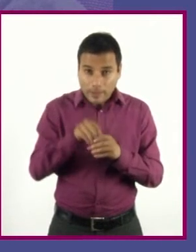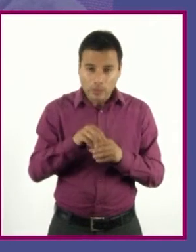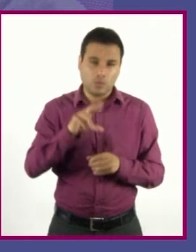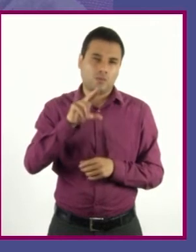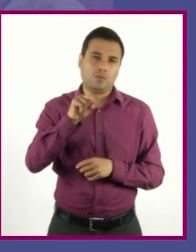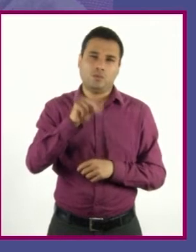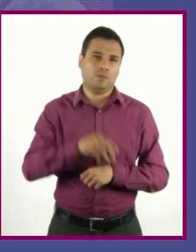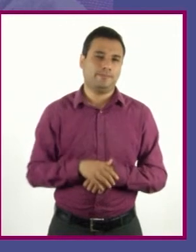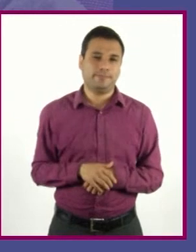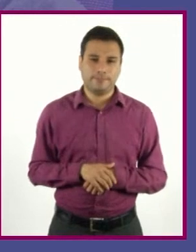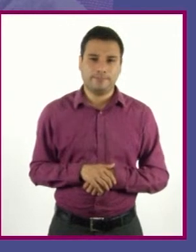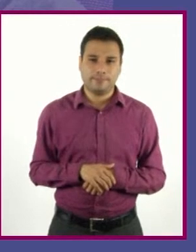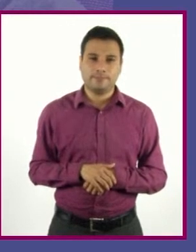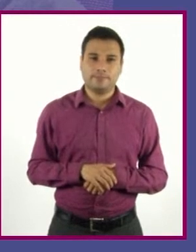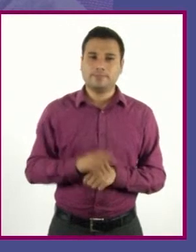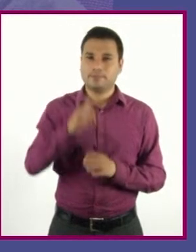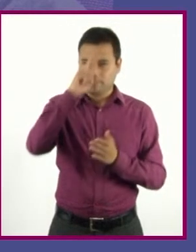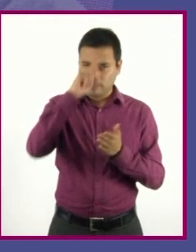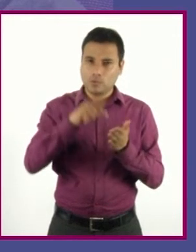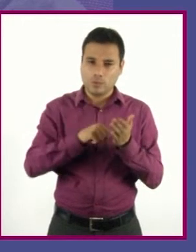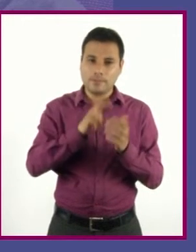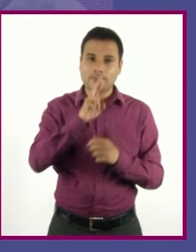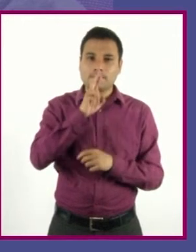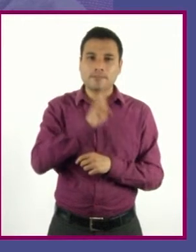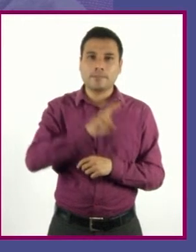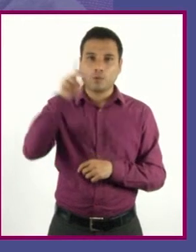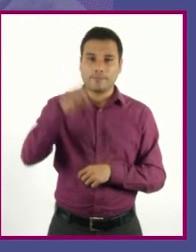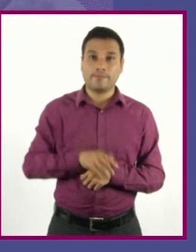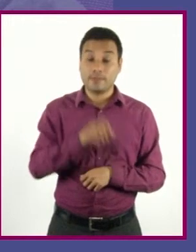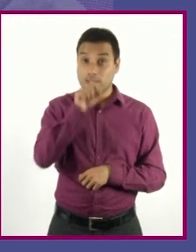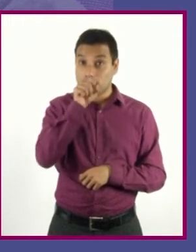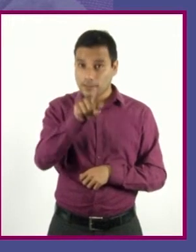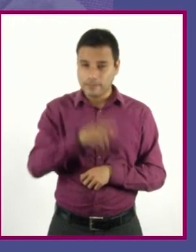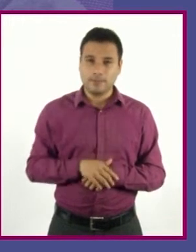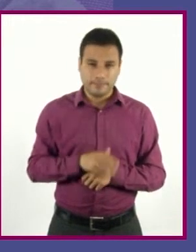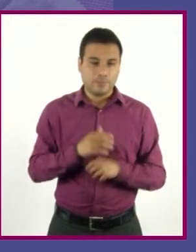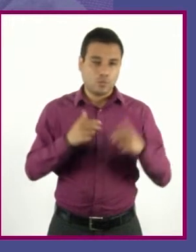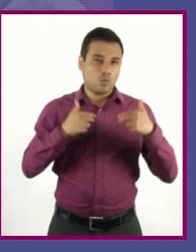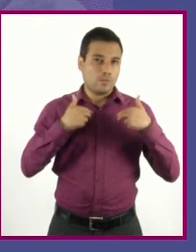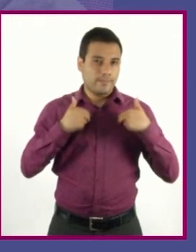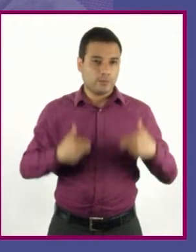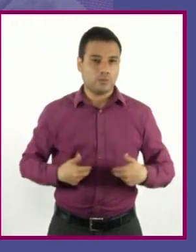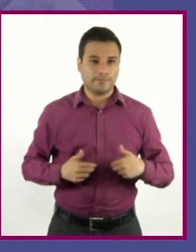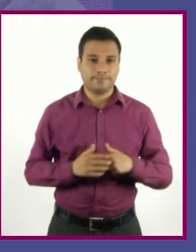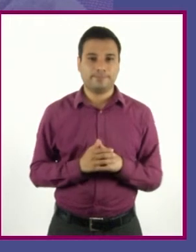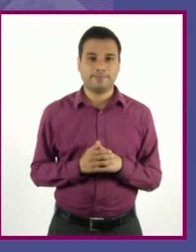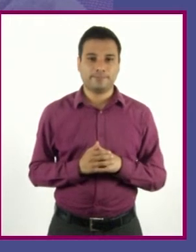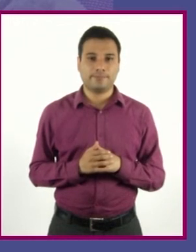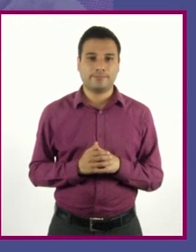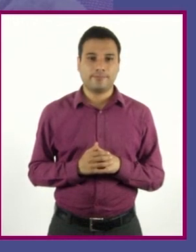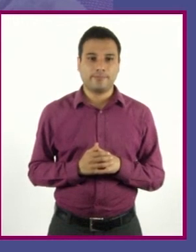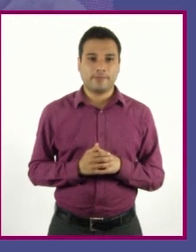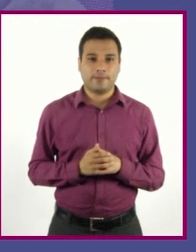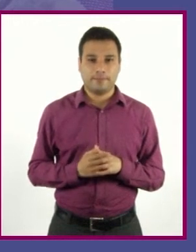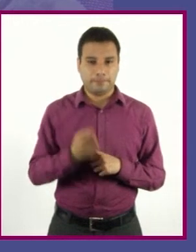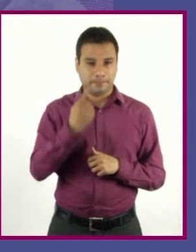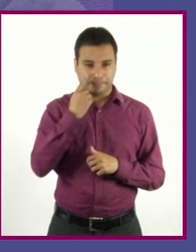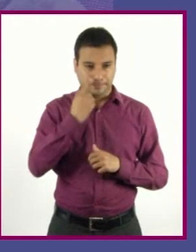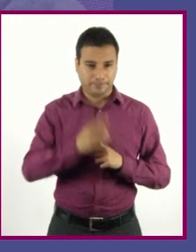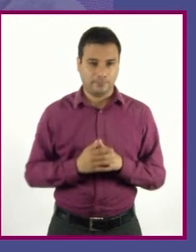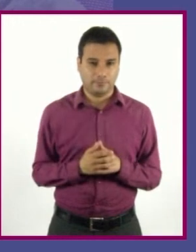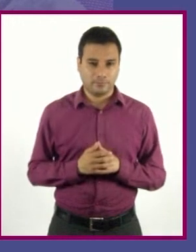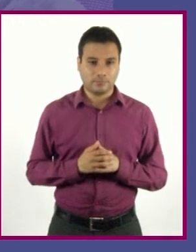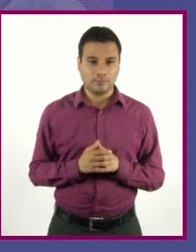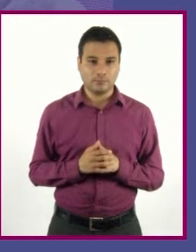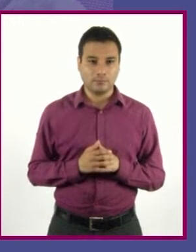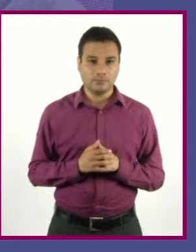será más fiel y sobre todo más humano. Ahora, en cambio, uno tiene